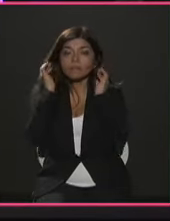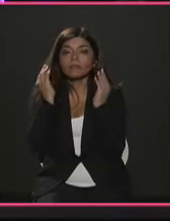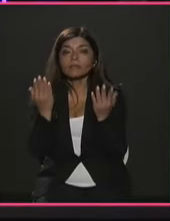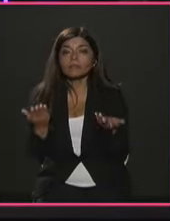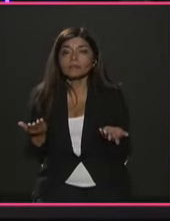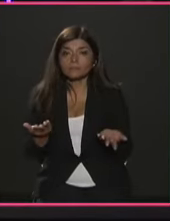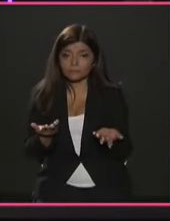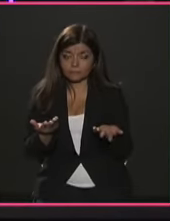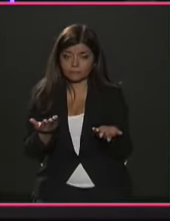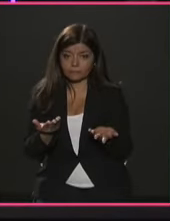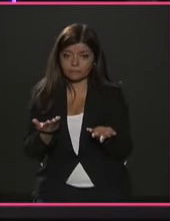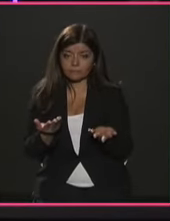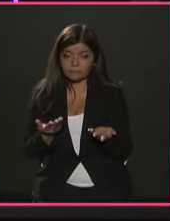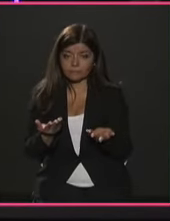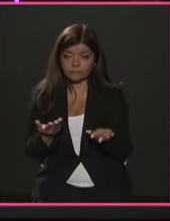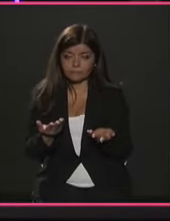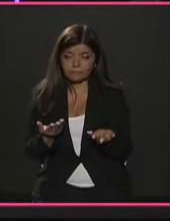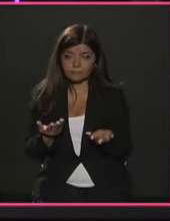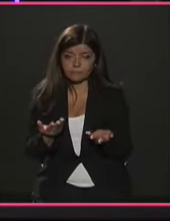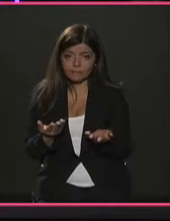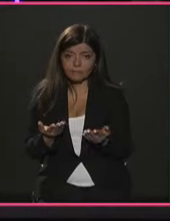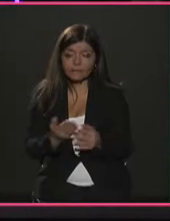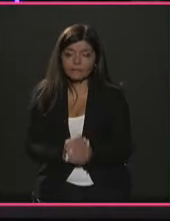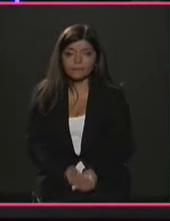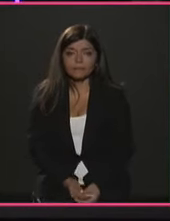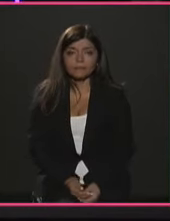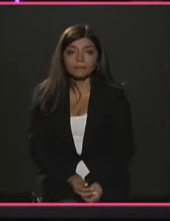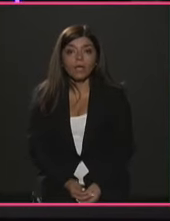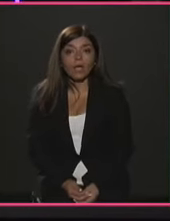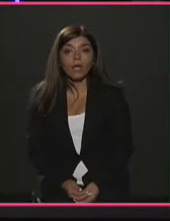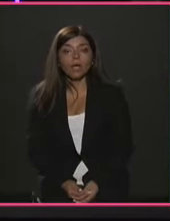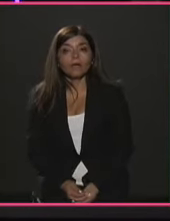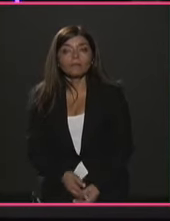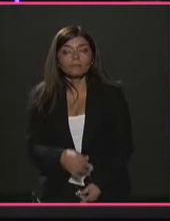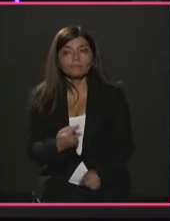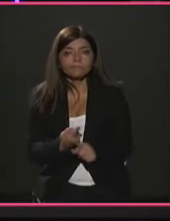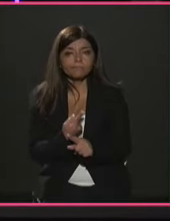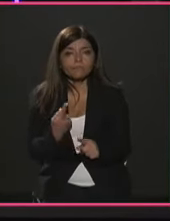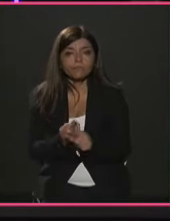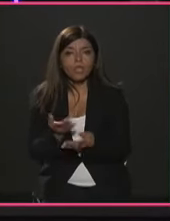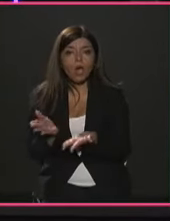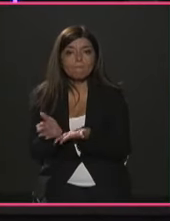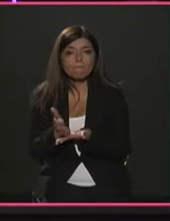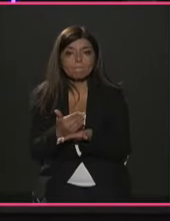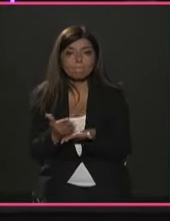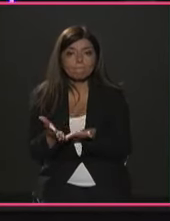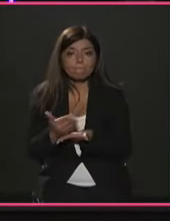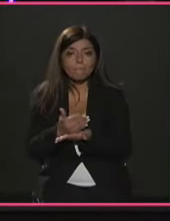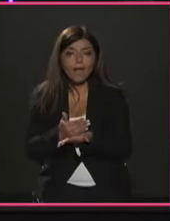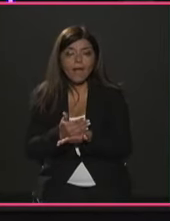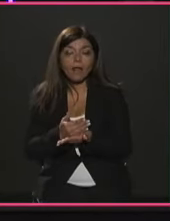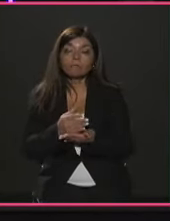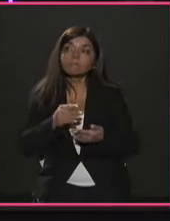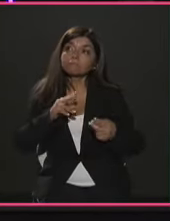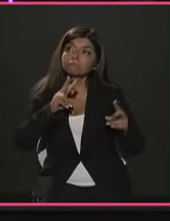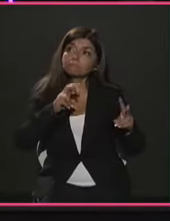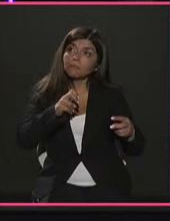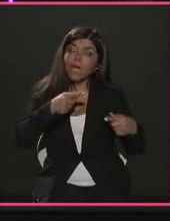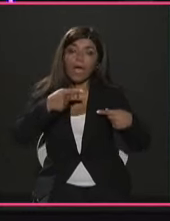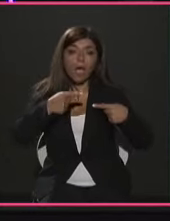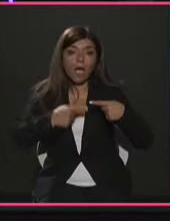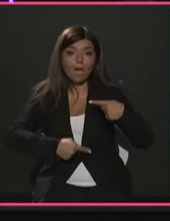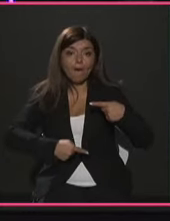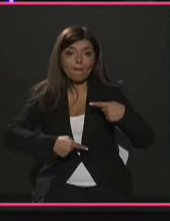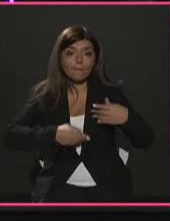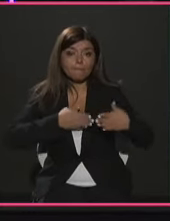cómo cómo pensar e porque hemos hablado mucho del plan hemos hablado de la brecha y hemos hablado